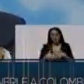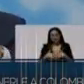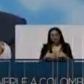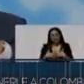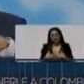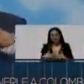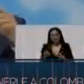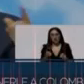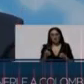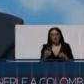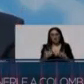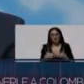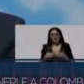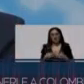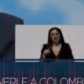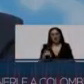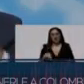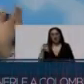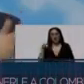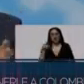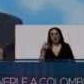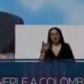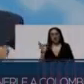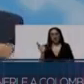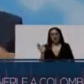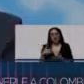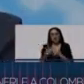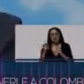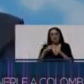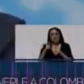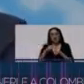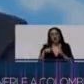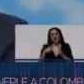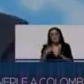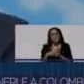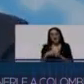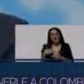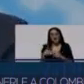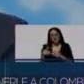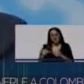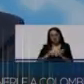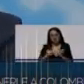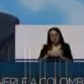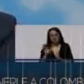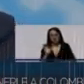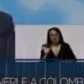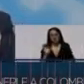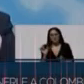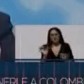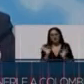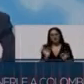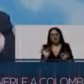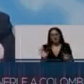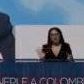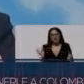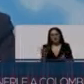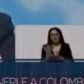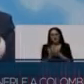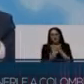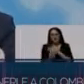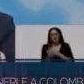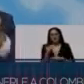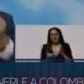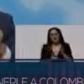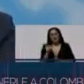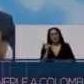que tienen la moral en los velos de la mujer, para que no se le vea un mechón de pelo. Pues bien,